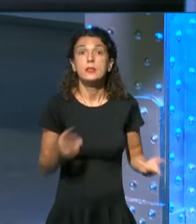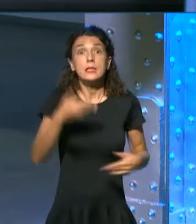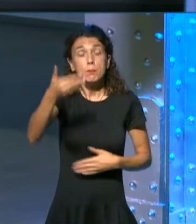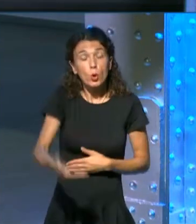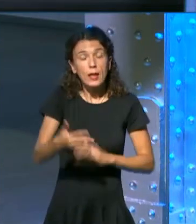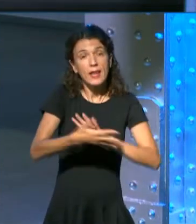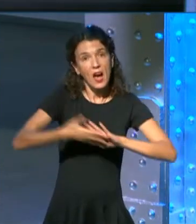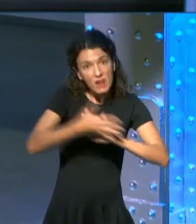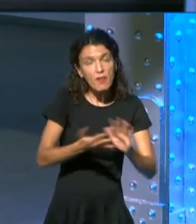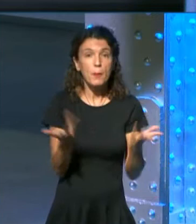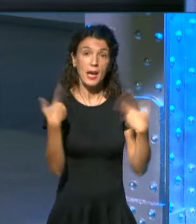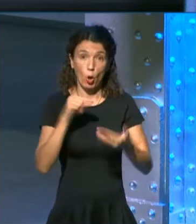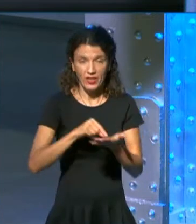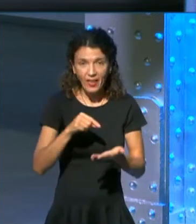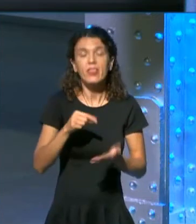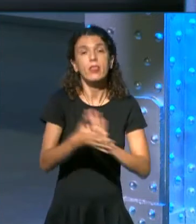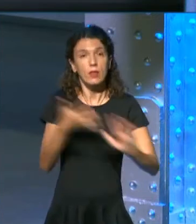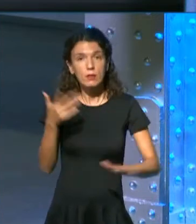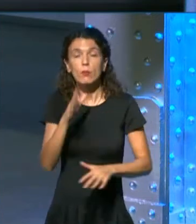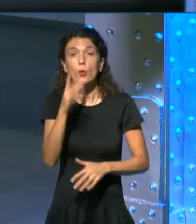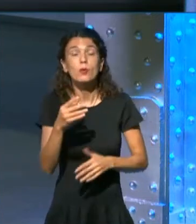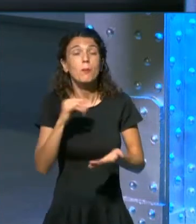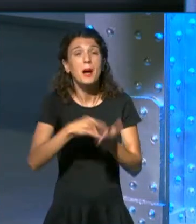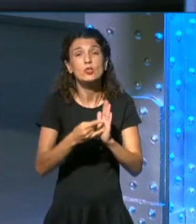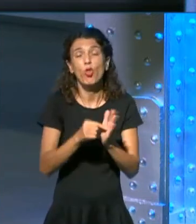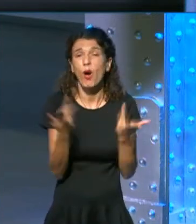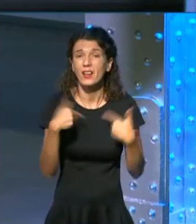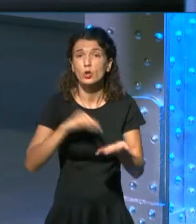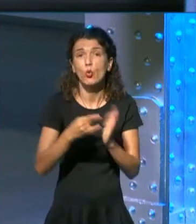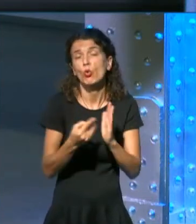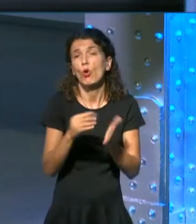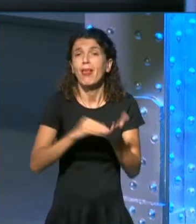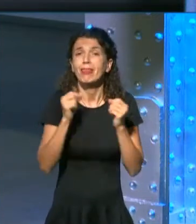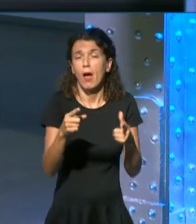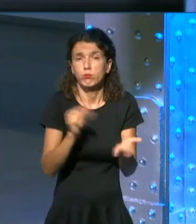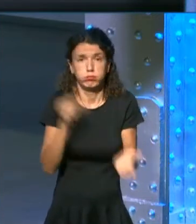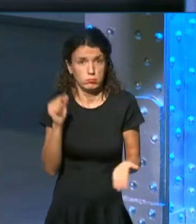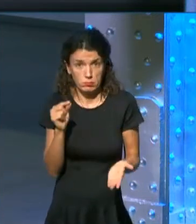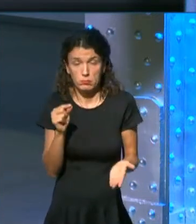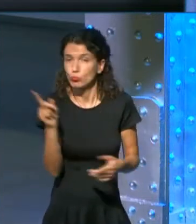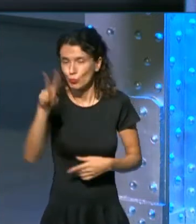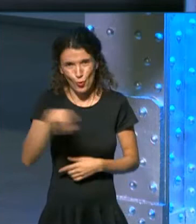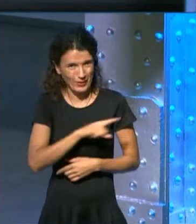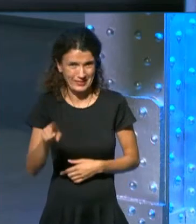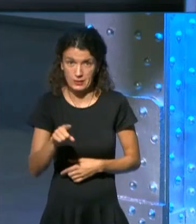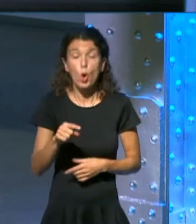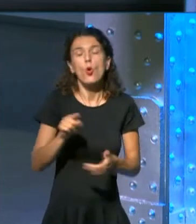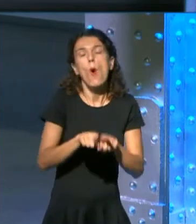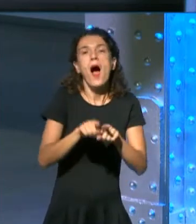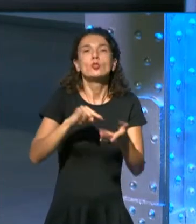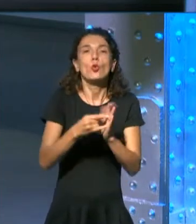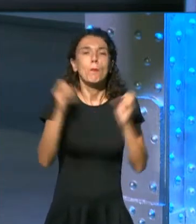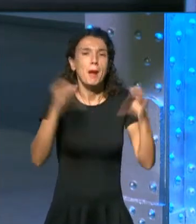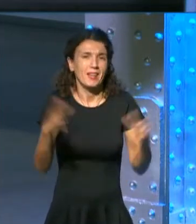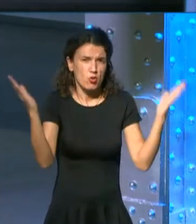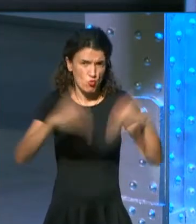importante hablar de velocidad y no de rapidez. Se tiende a pensar que los métodos ágiles son soluciones rápidas e instantáneas a los problemas. No lo son, no hay soluciones mágicas, en ningún sitio